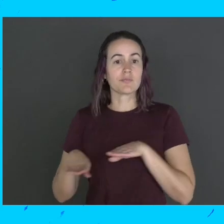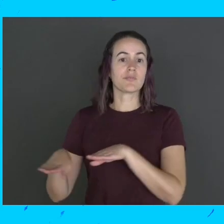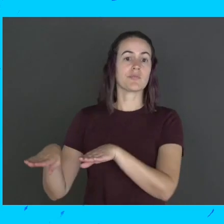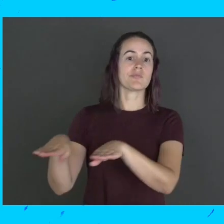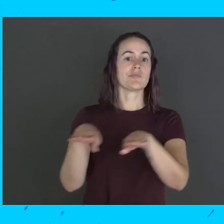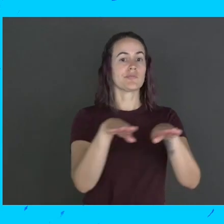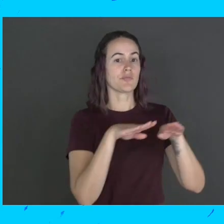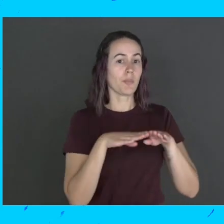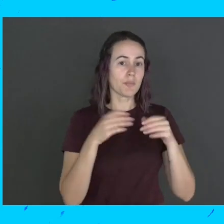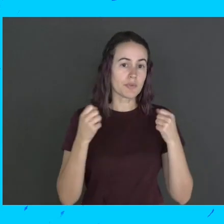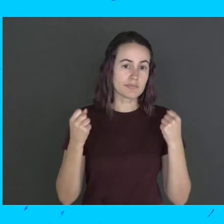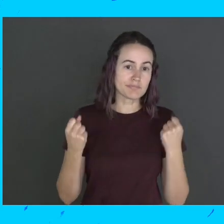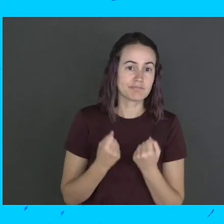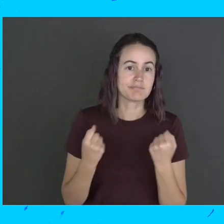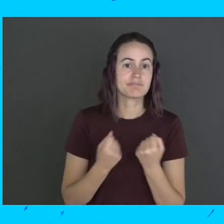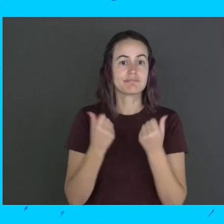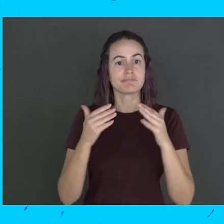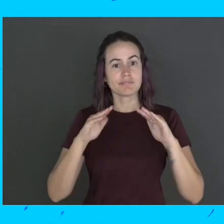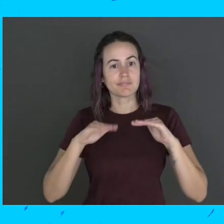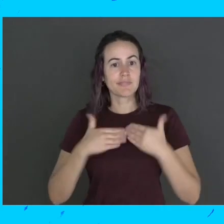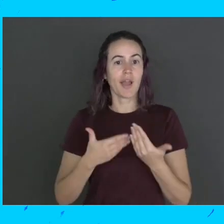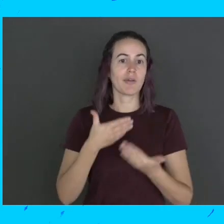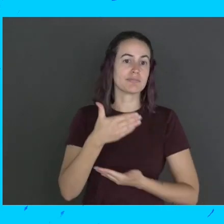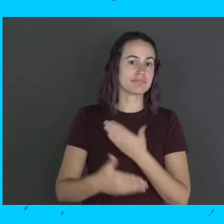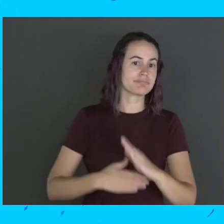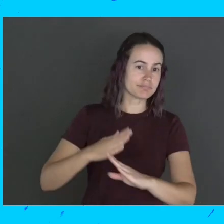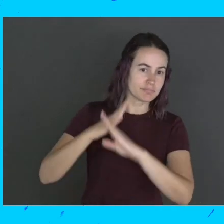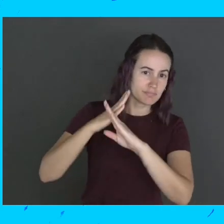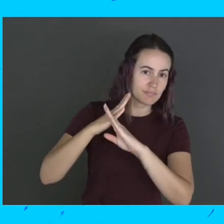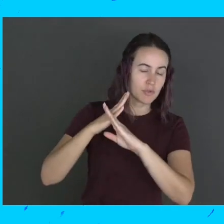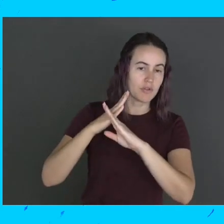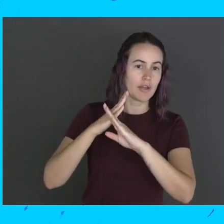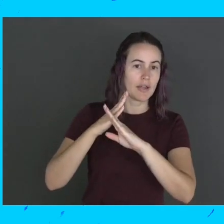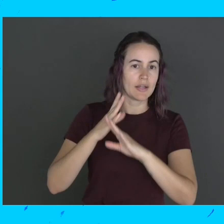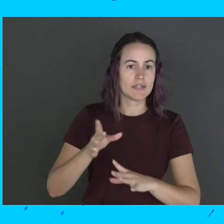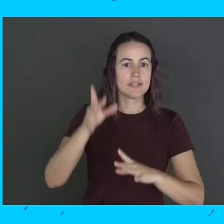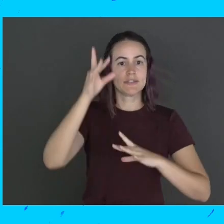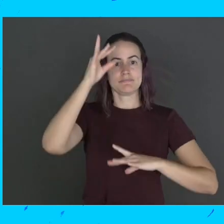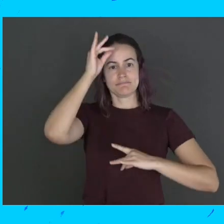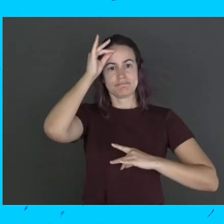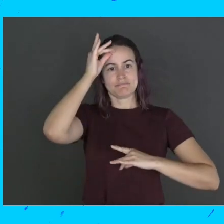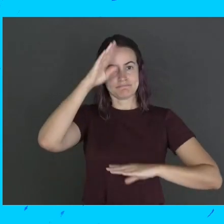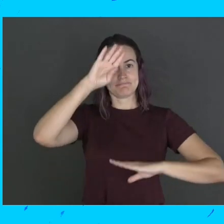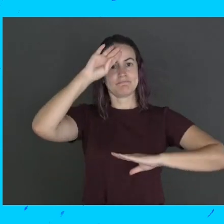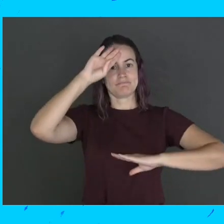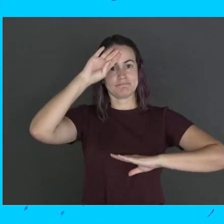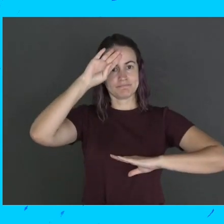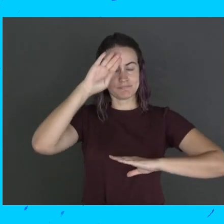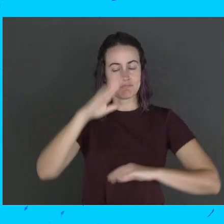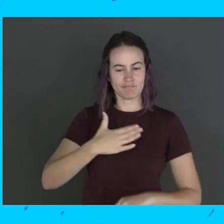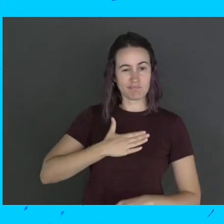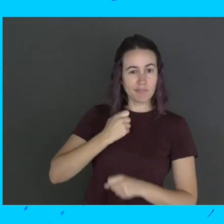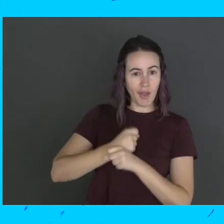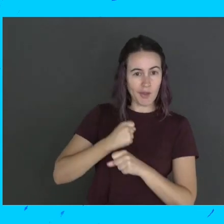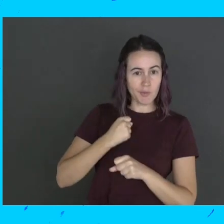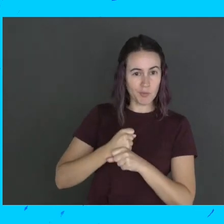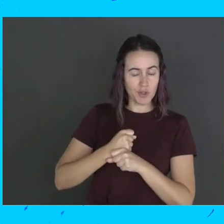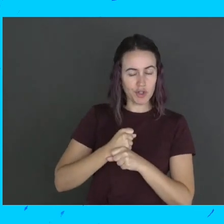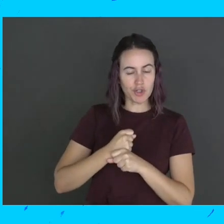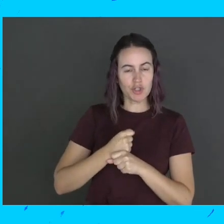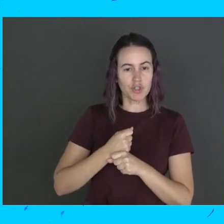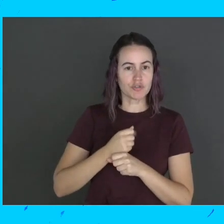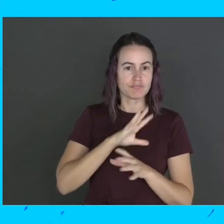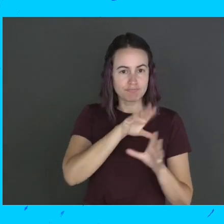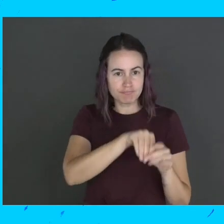de demandas, el mundo tiene la mayor cantidad de jóvenes que ha tenido en su historia, así que invito a